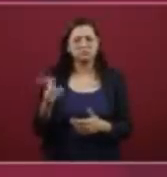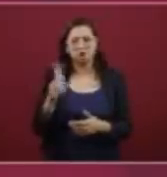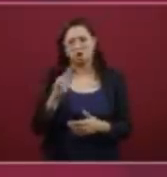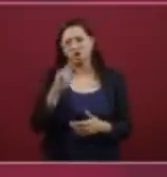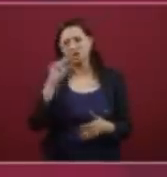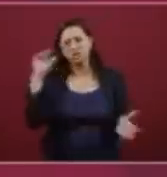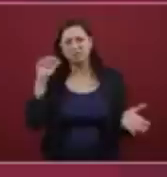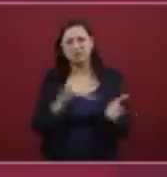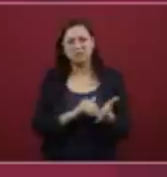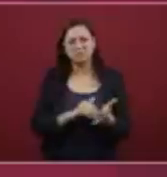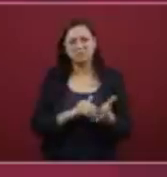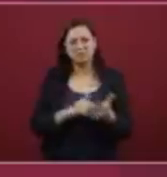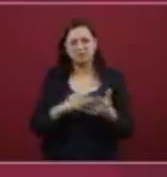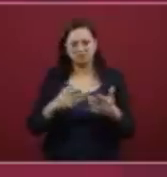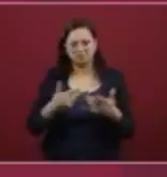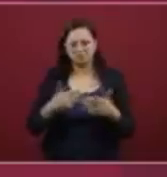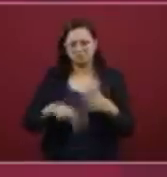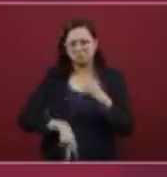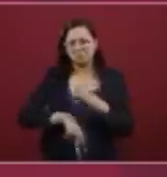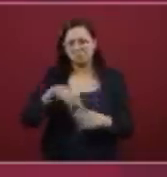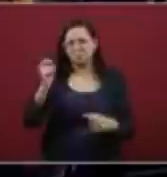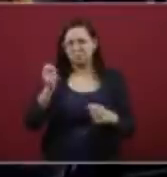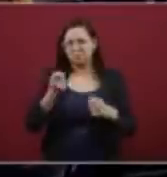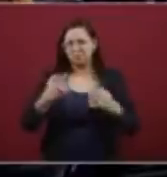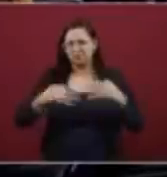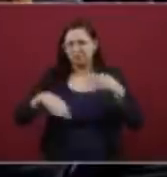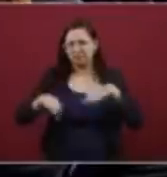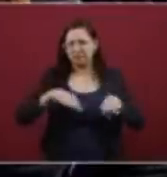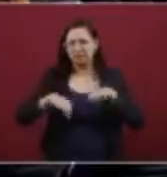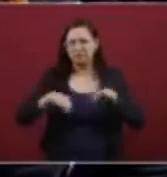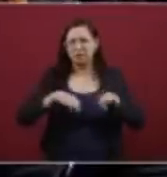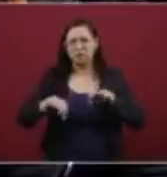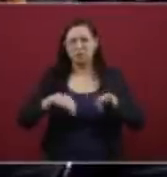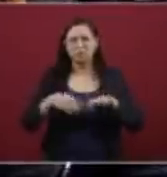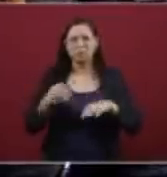80 mil empleos, pero tenemos